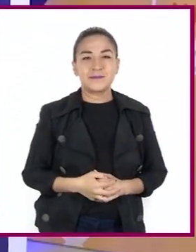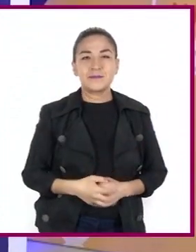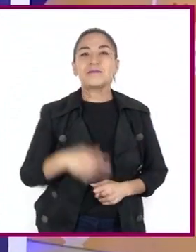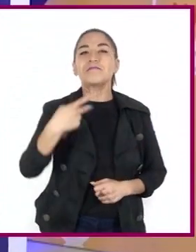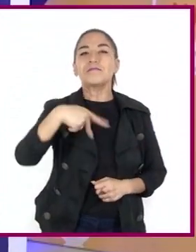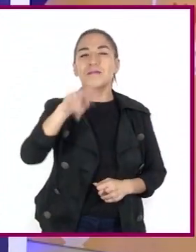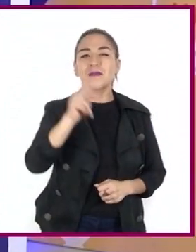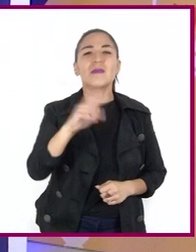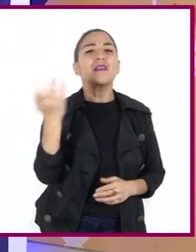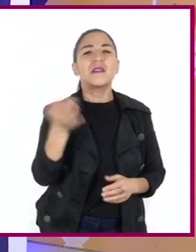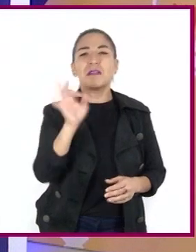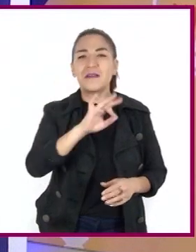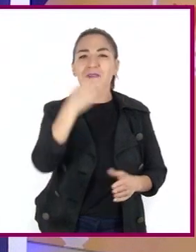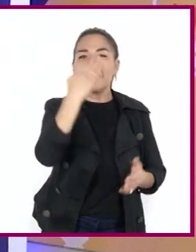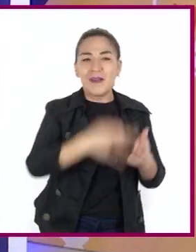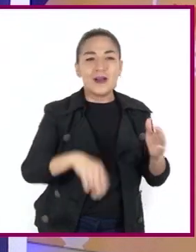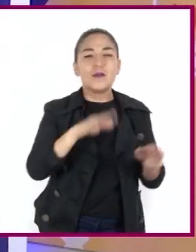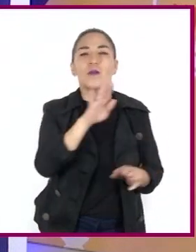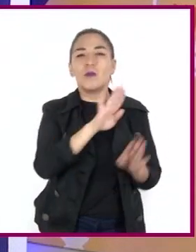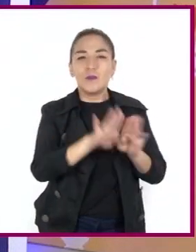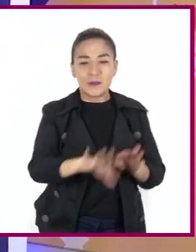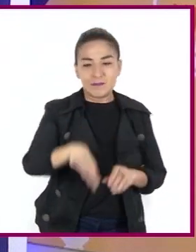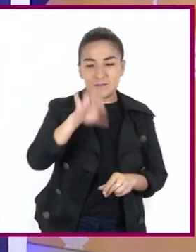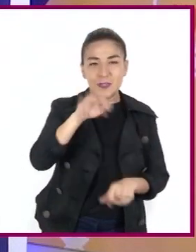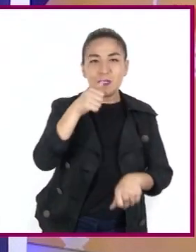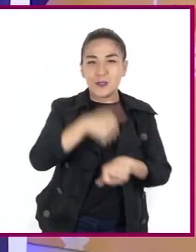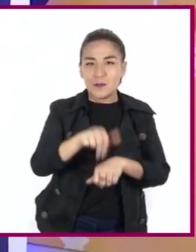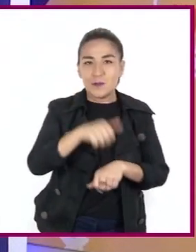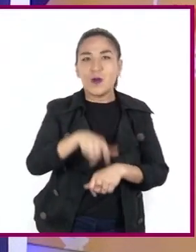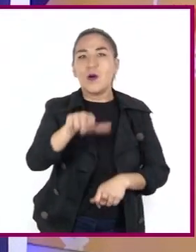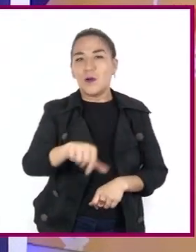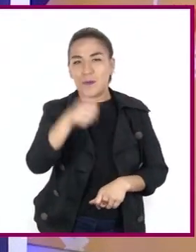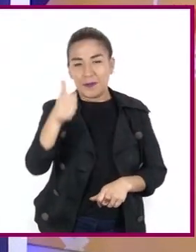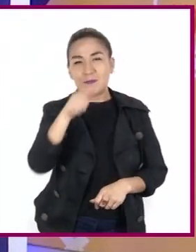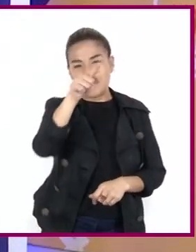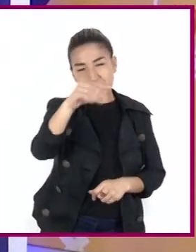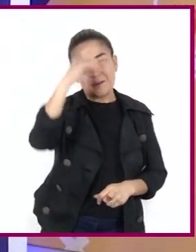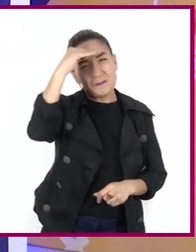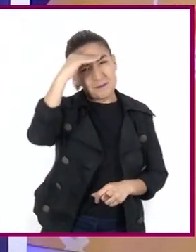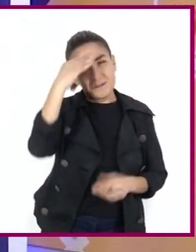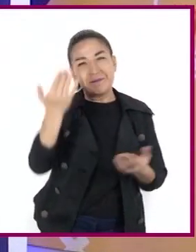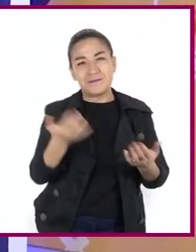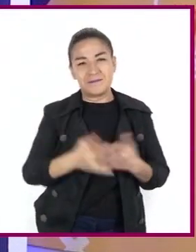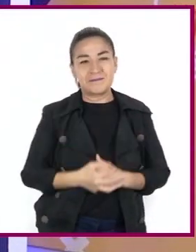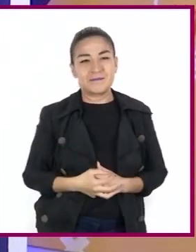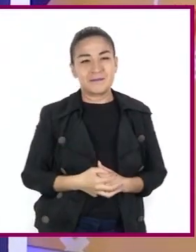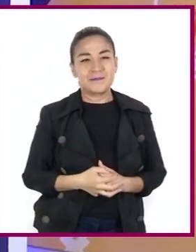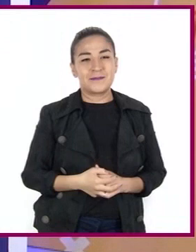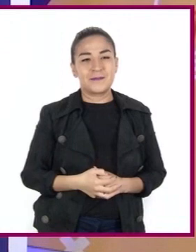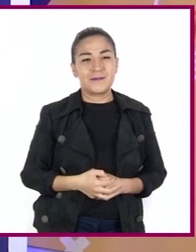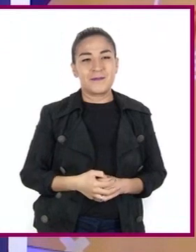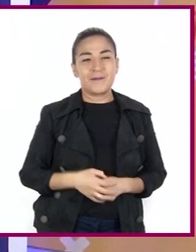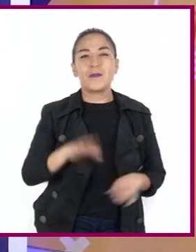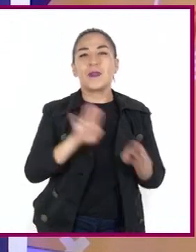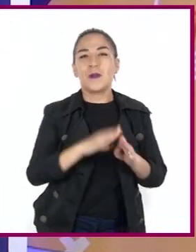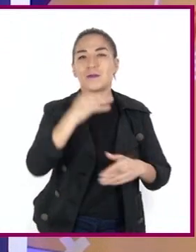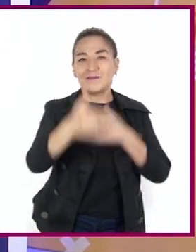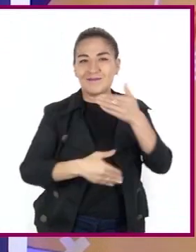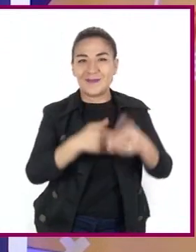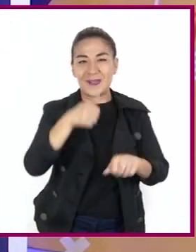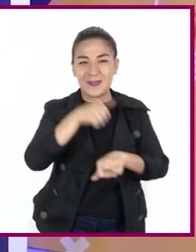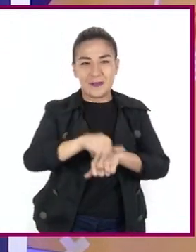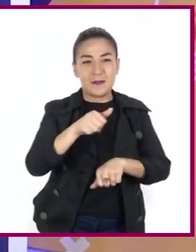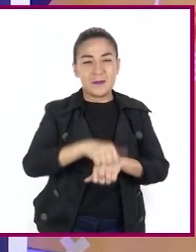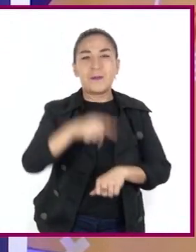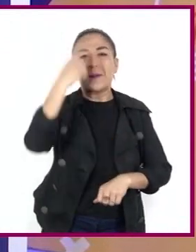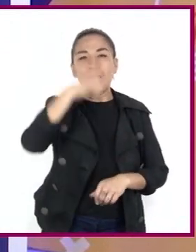Pero, ¿qué podemos hacer para encontrar una expresión equivalente a otra? Piénsenlo un momento. Trabajemos con la sucesión numérica que